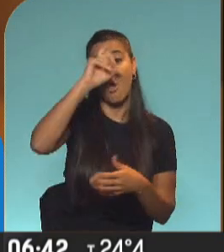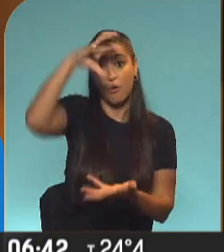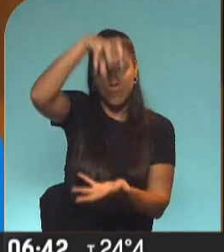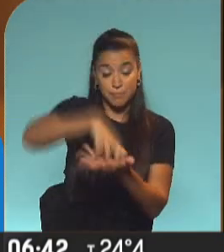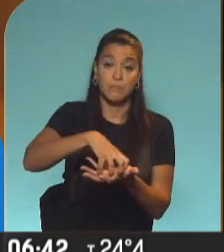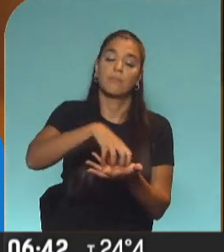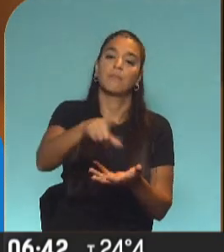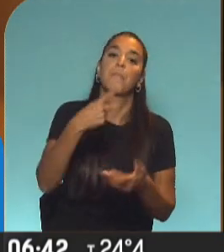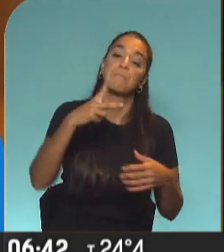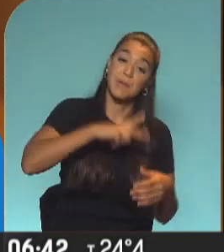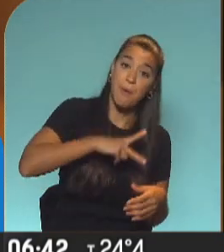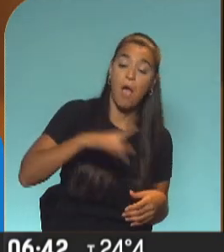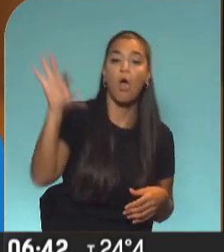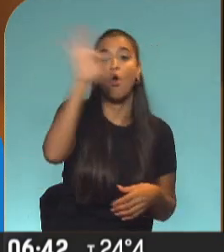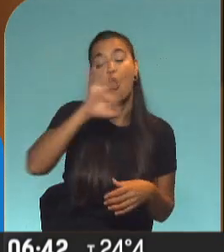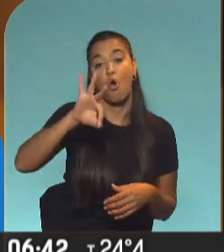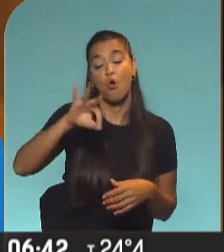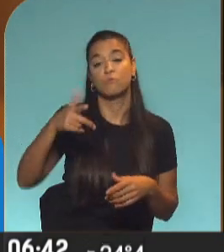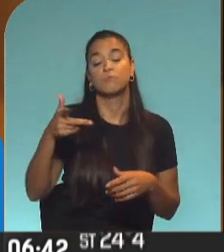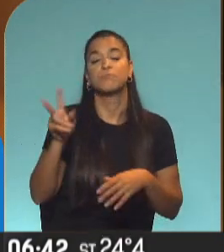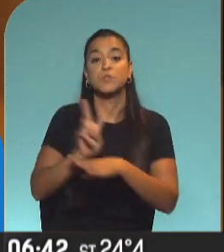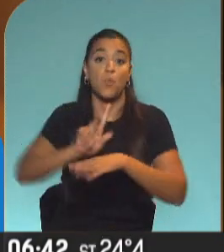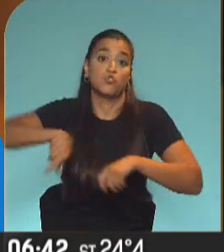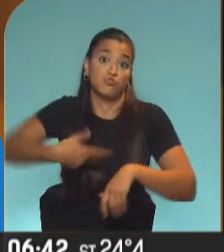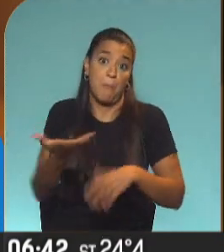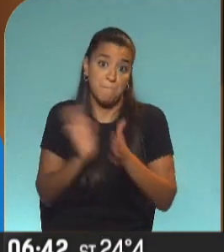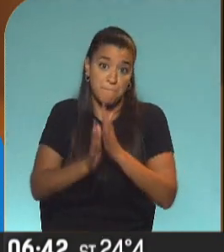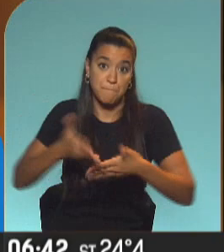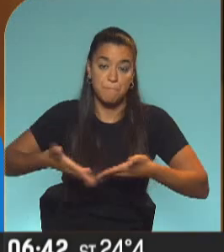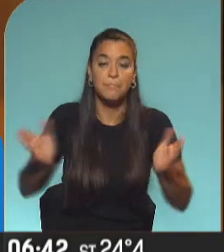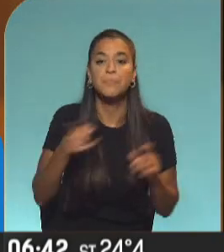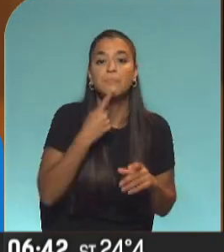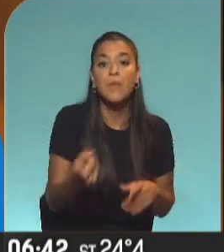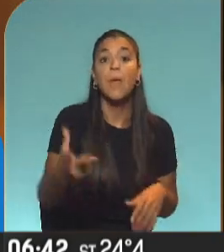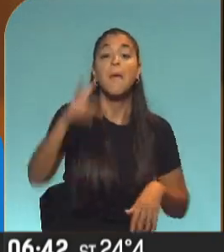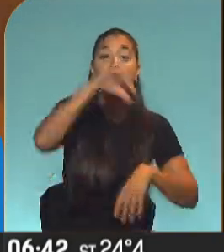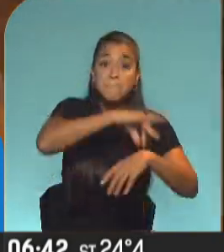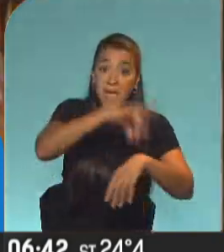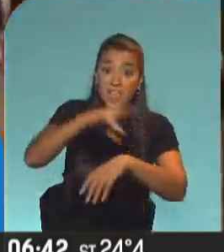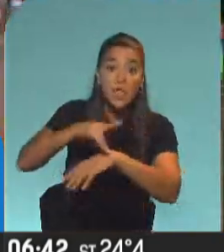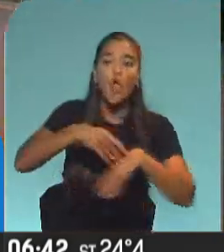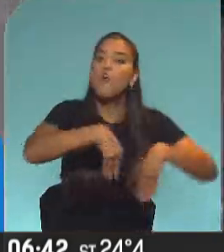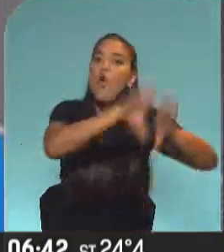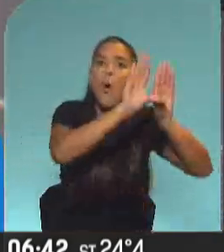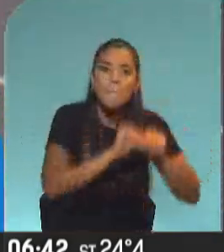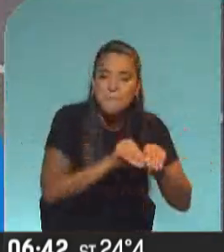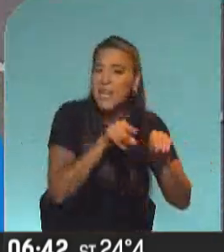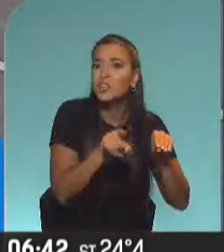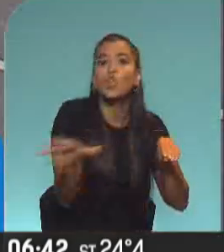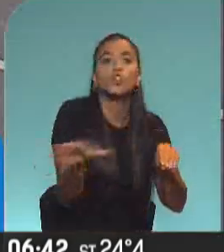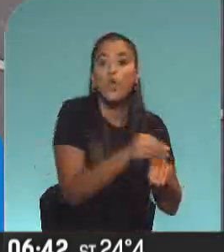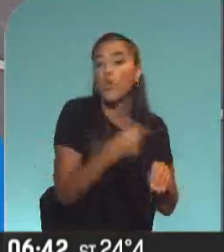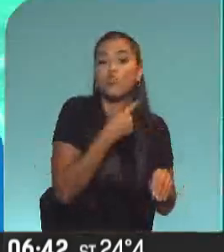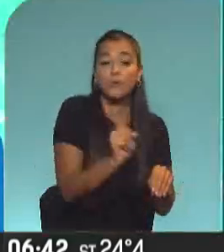salud, del sector privado, de seguridad social, en donde todos los médicos y las médicas sean objetores y objetoras de conciencia, no